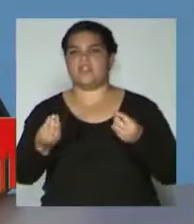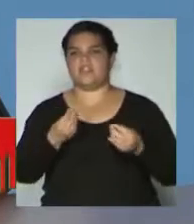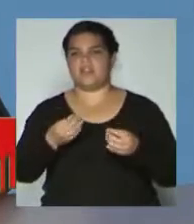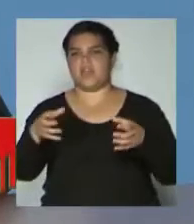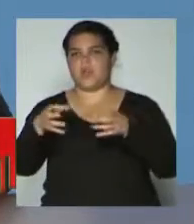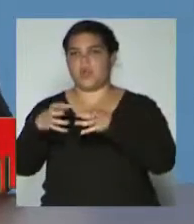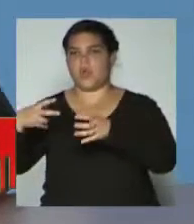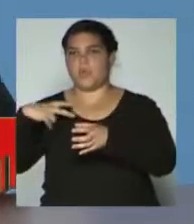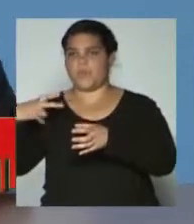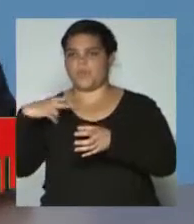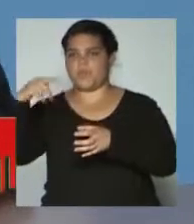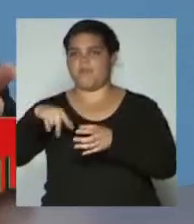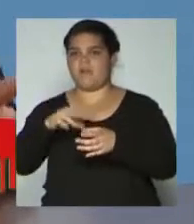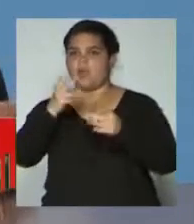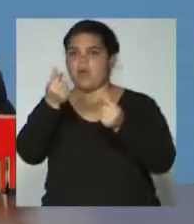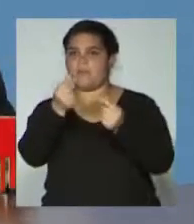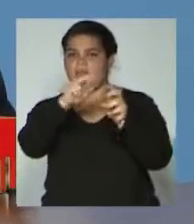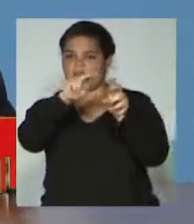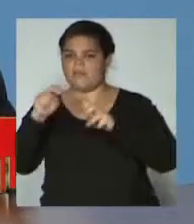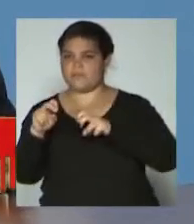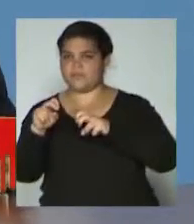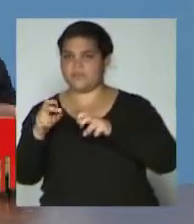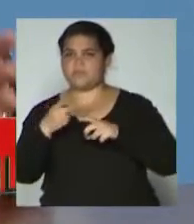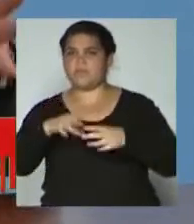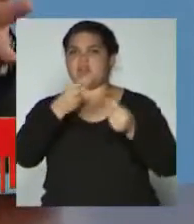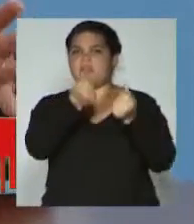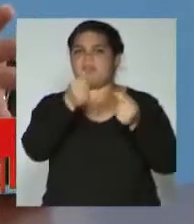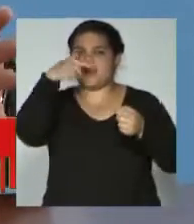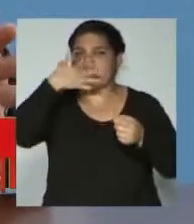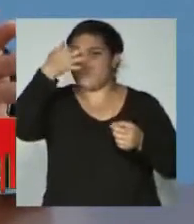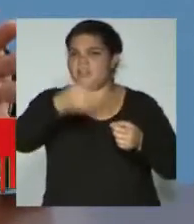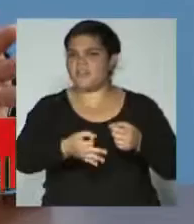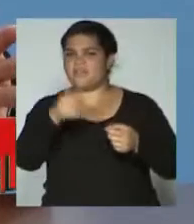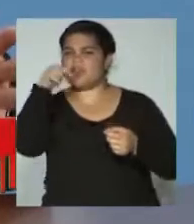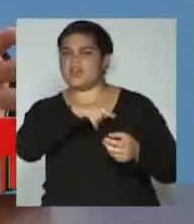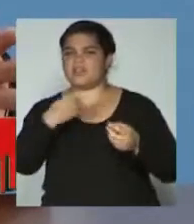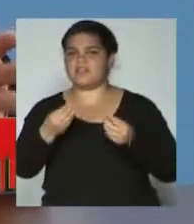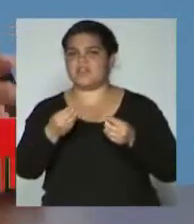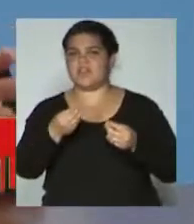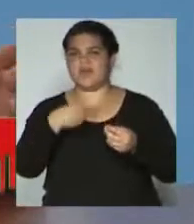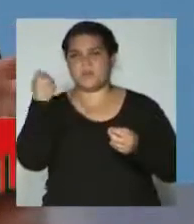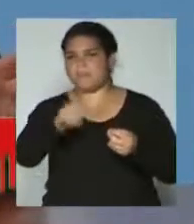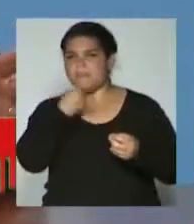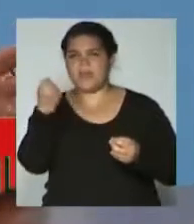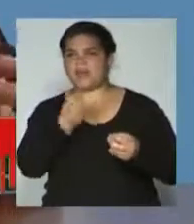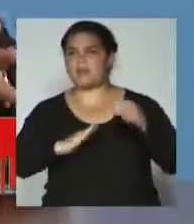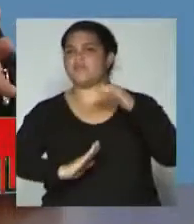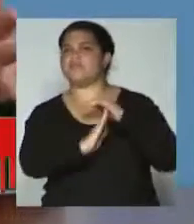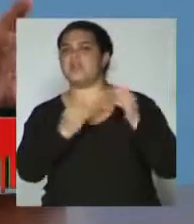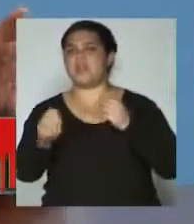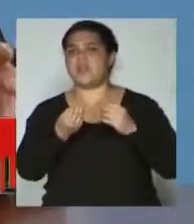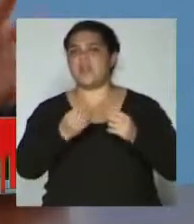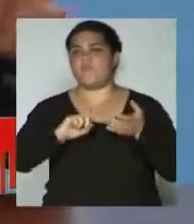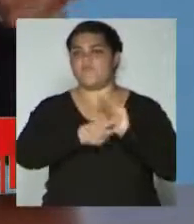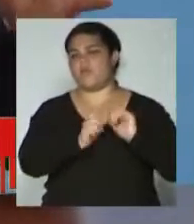volumen de dinero. Ahora bien, el monto que se coparticipa, donde mayor volumen tiene, es justamente en el Gran